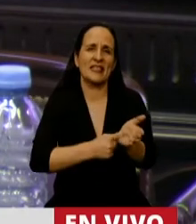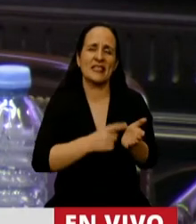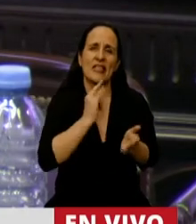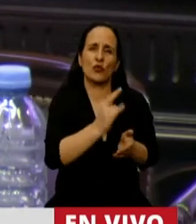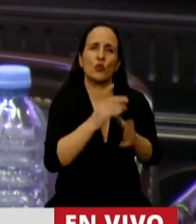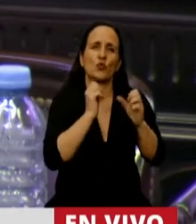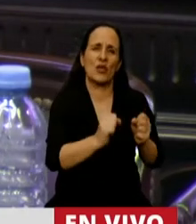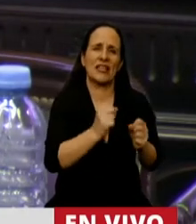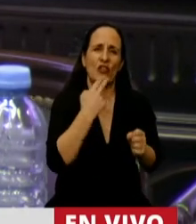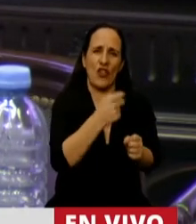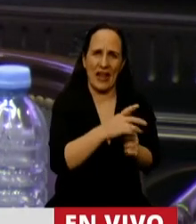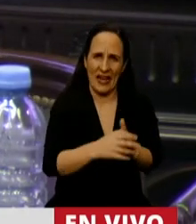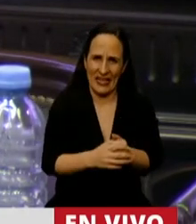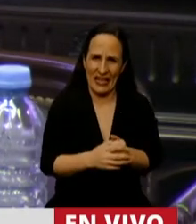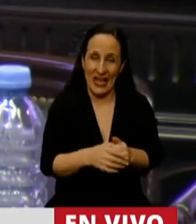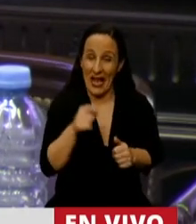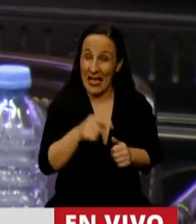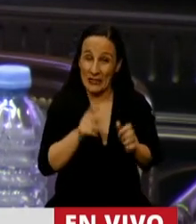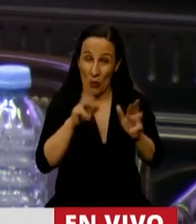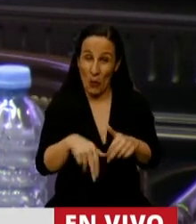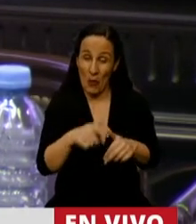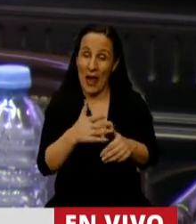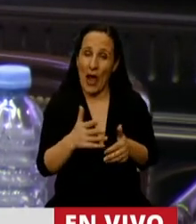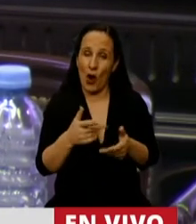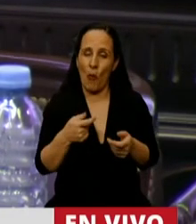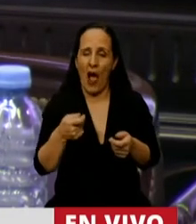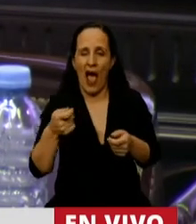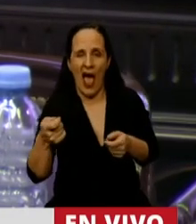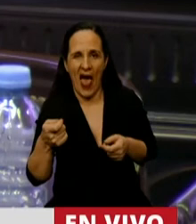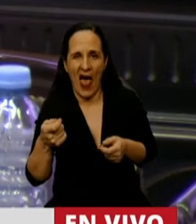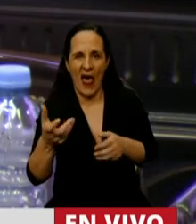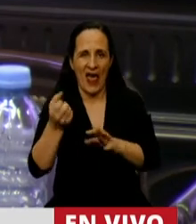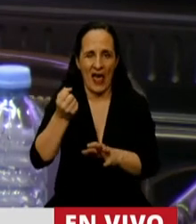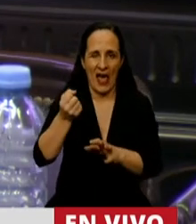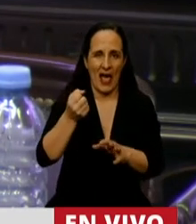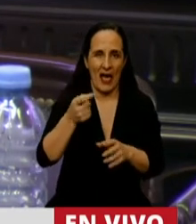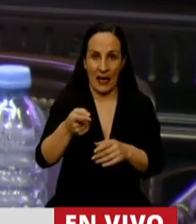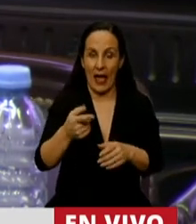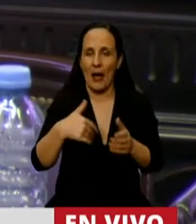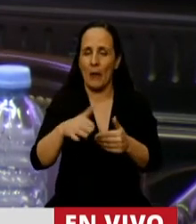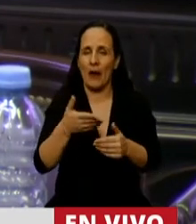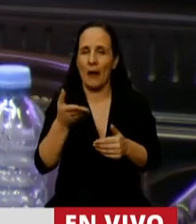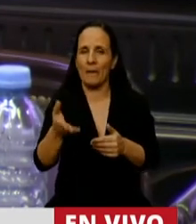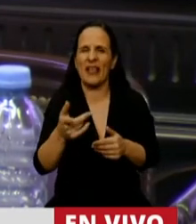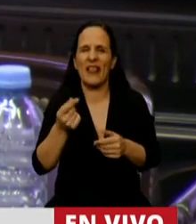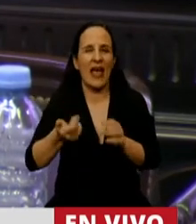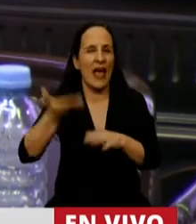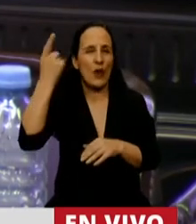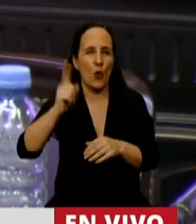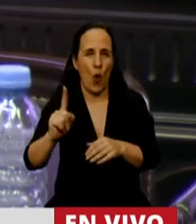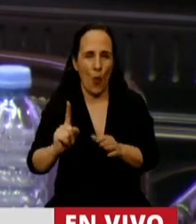esto sin lugar a dudas es una política de toma y daca que para justificar el congelamiento tarifario va a va a